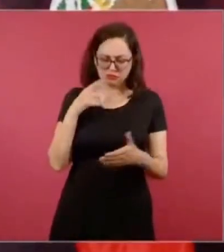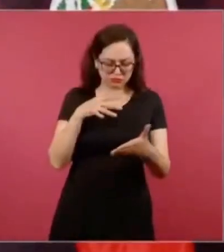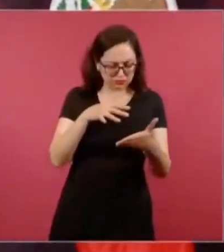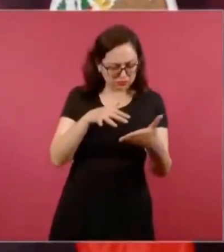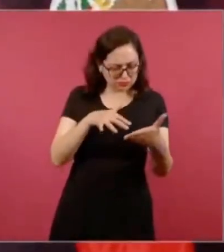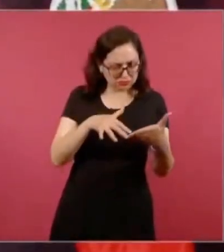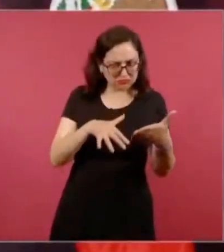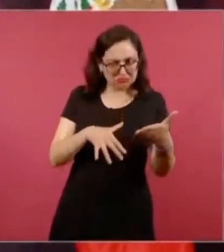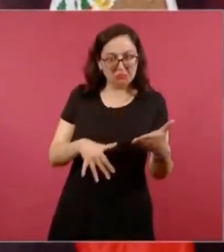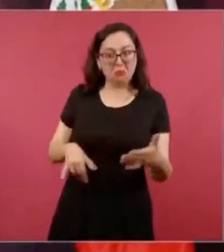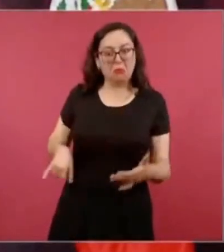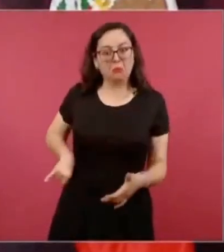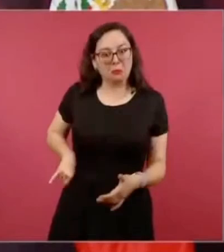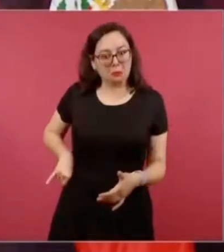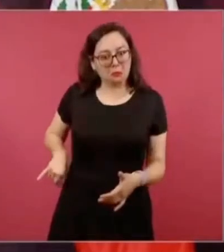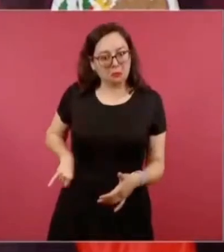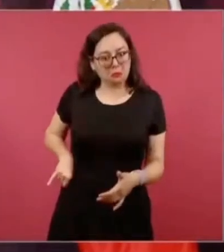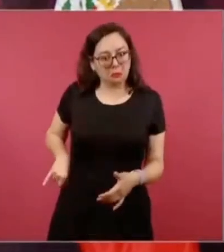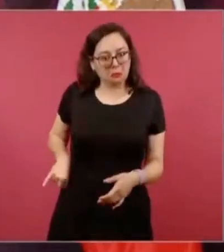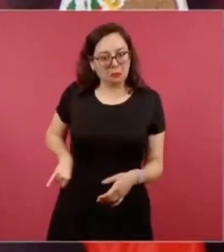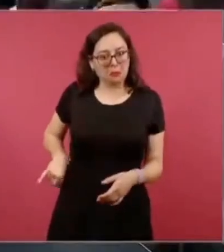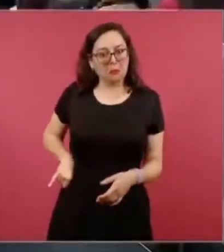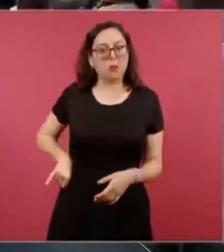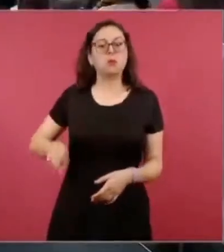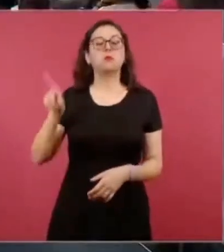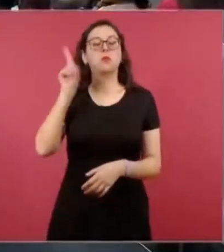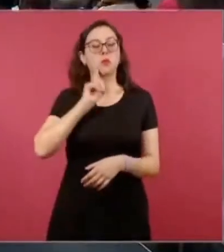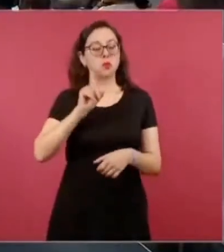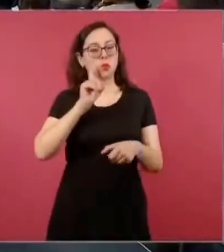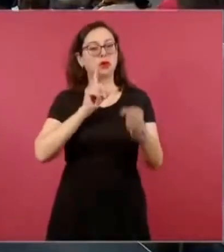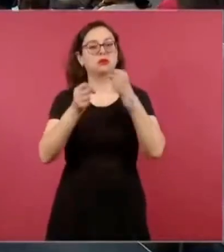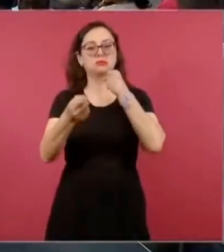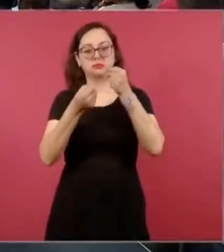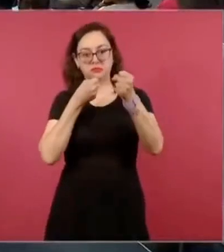de una periodista.